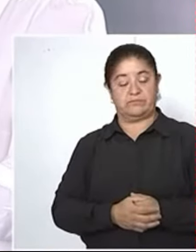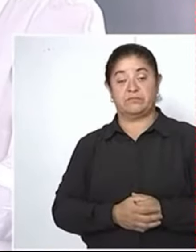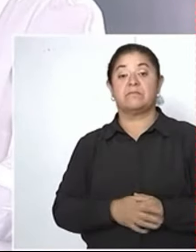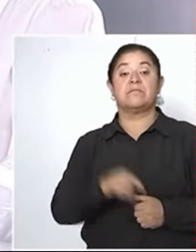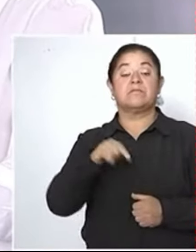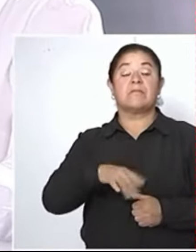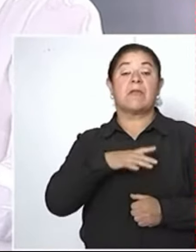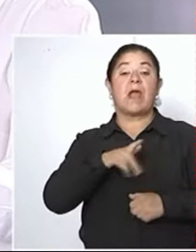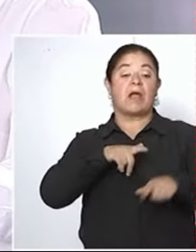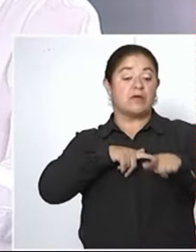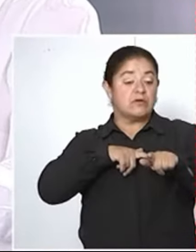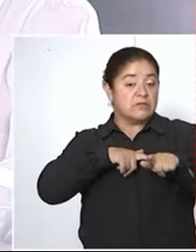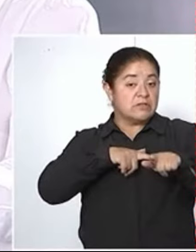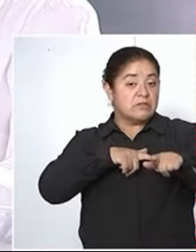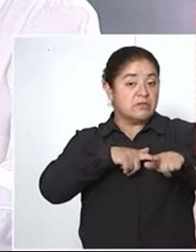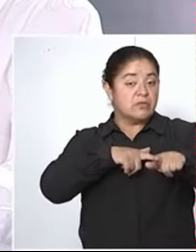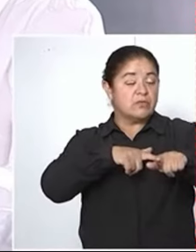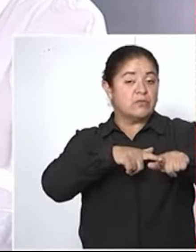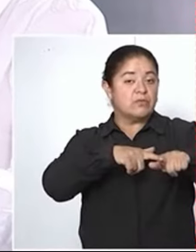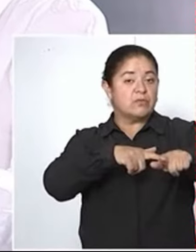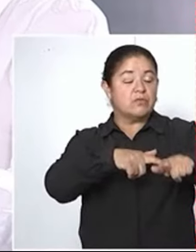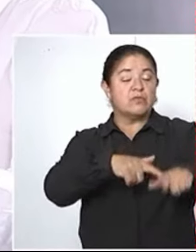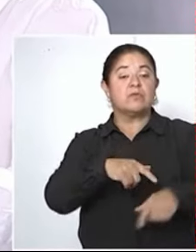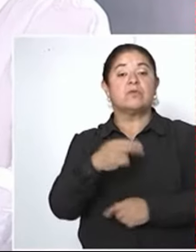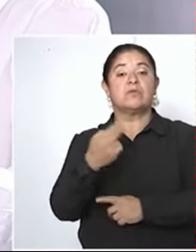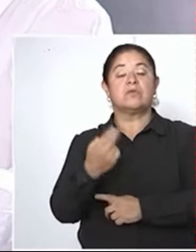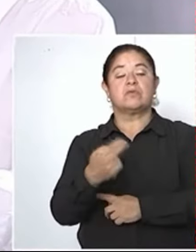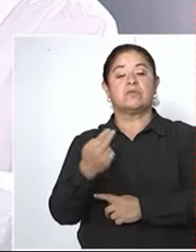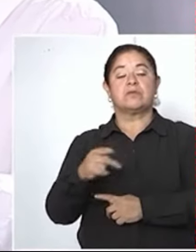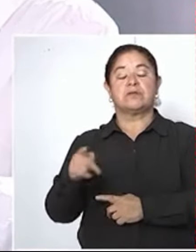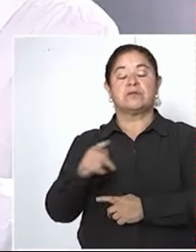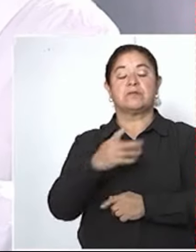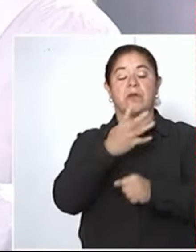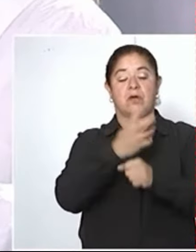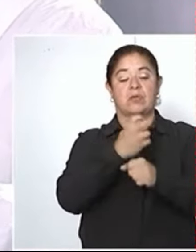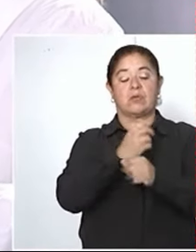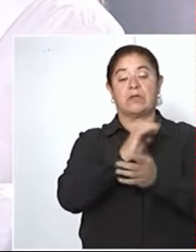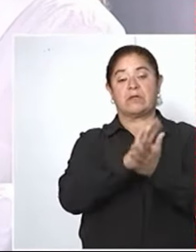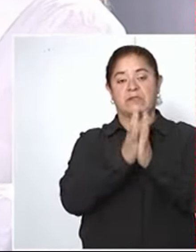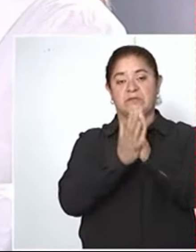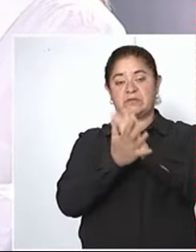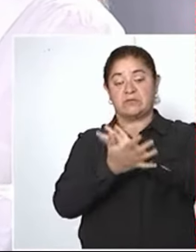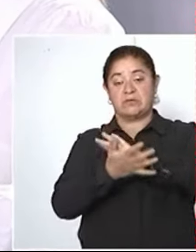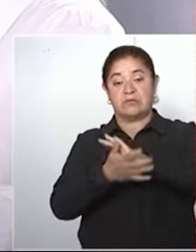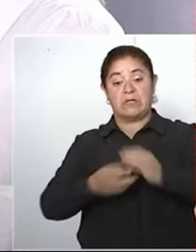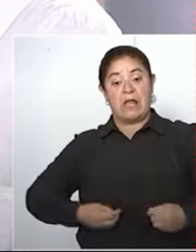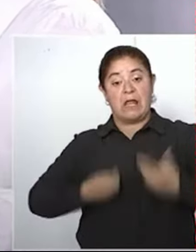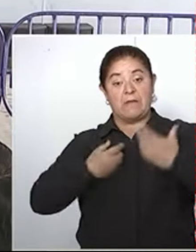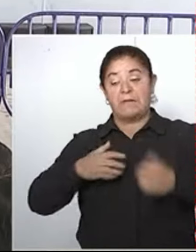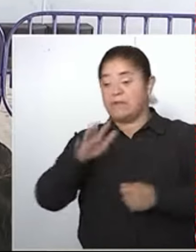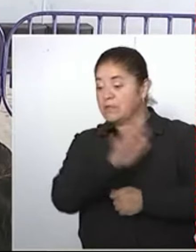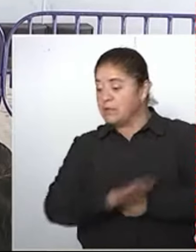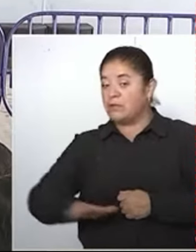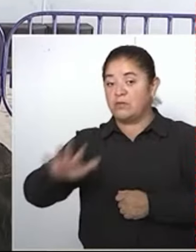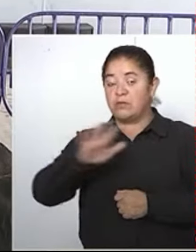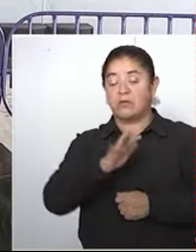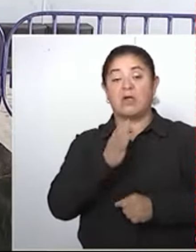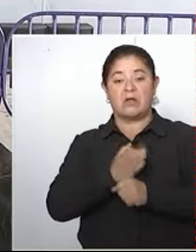cuarta transformación de la vida pública porque esta es una revolución pacífica